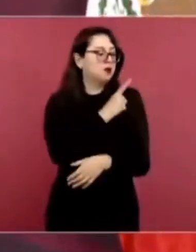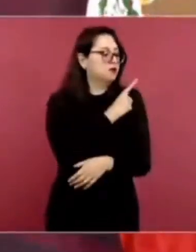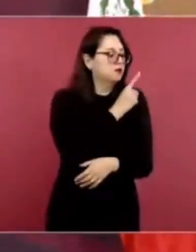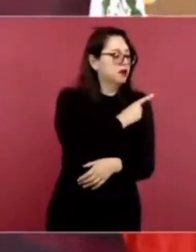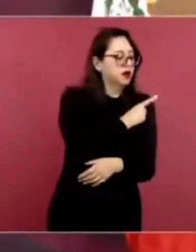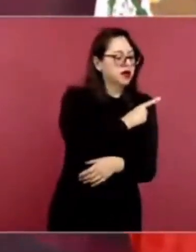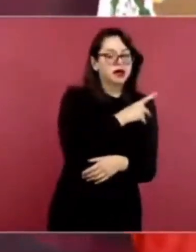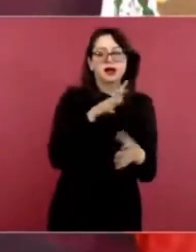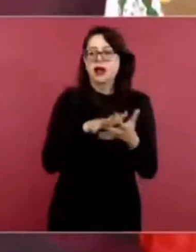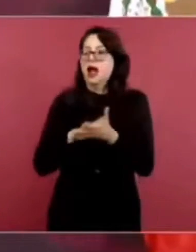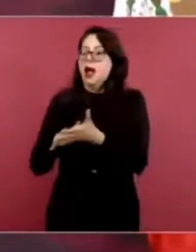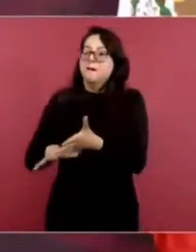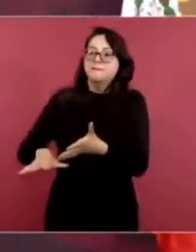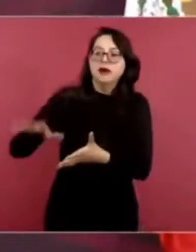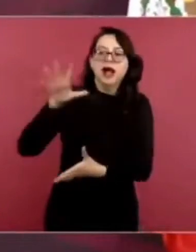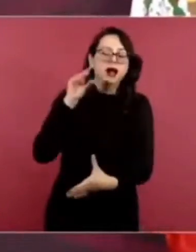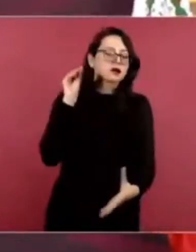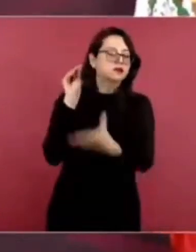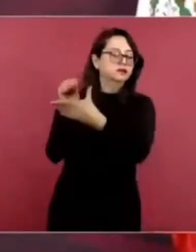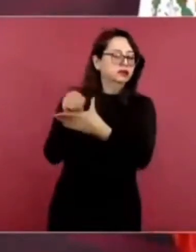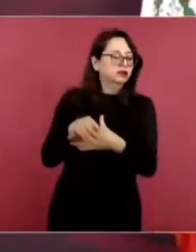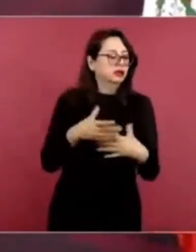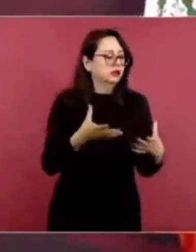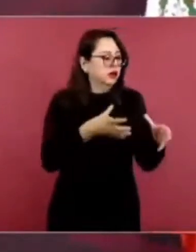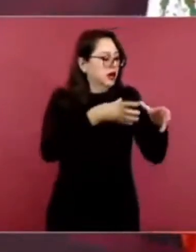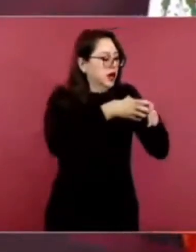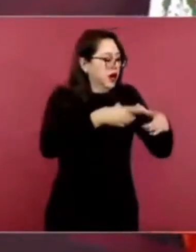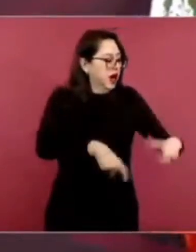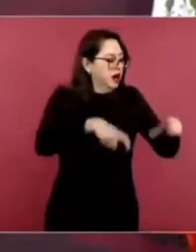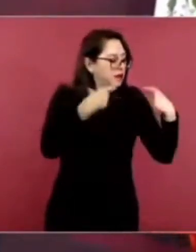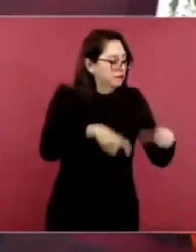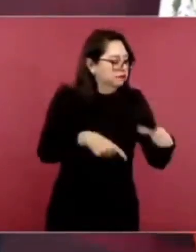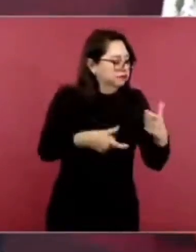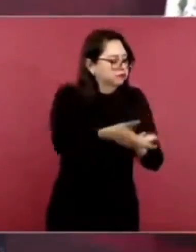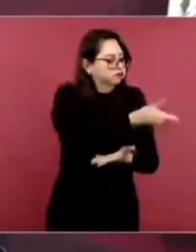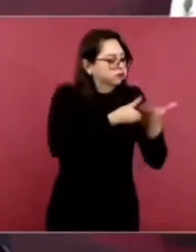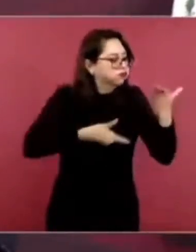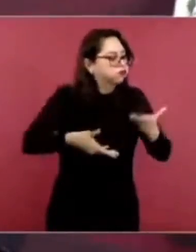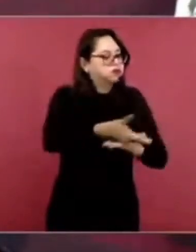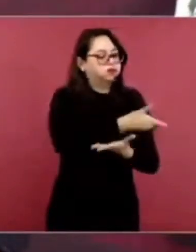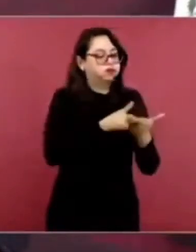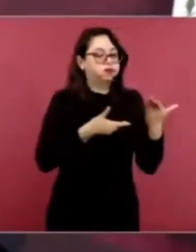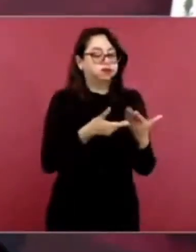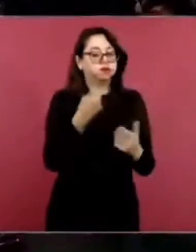de los de arriba, de los potentados. Esa es la